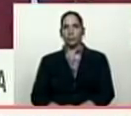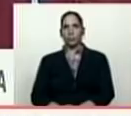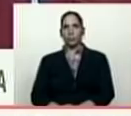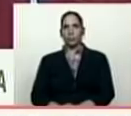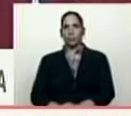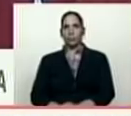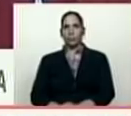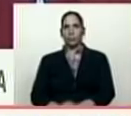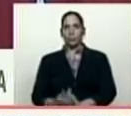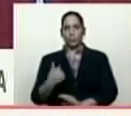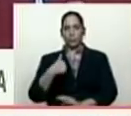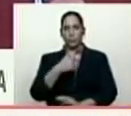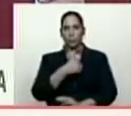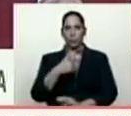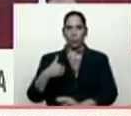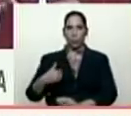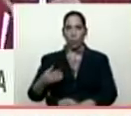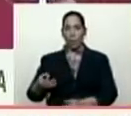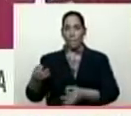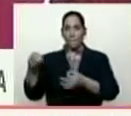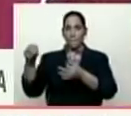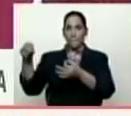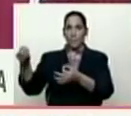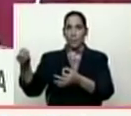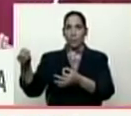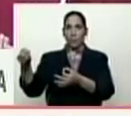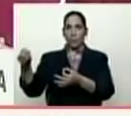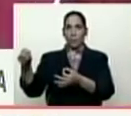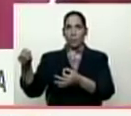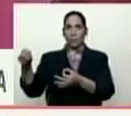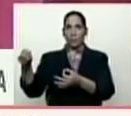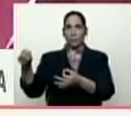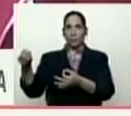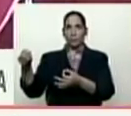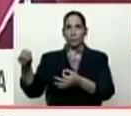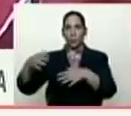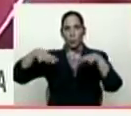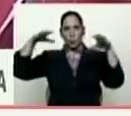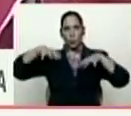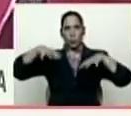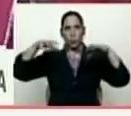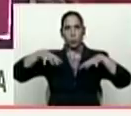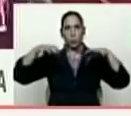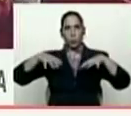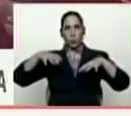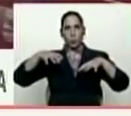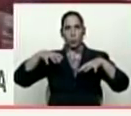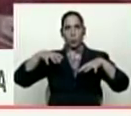Yo quisiera entregarle, recordando hoy, estaría lloviendo ese día también, ¿verdad?